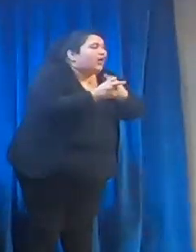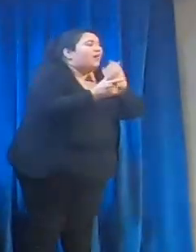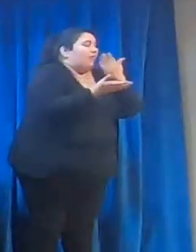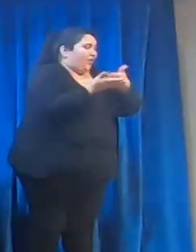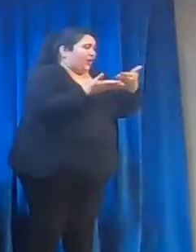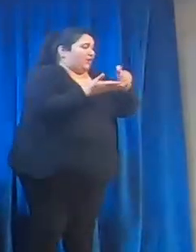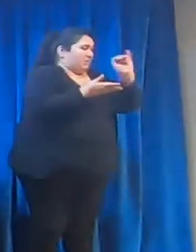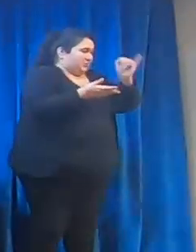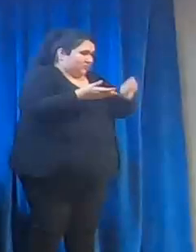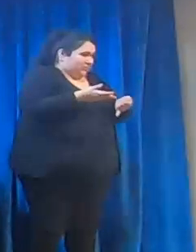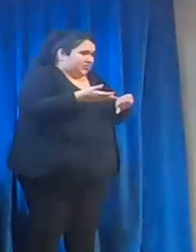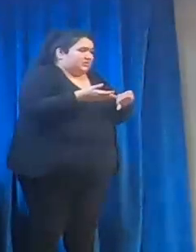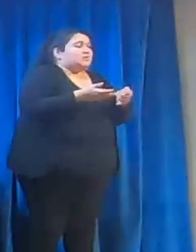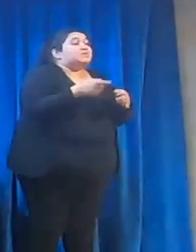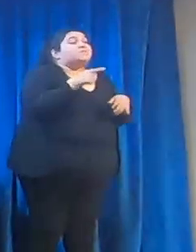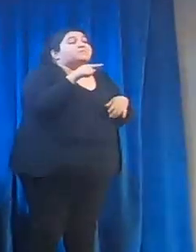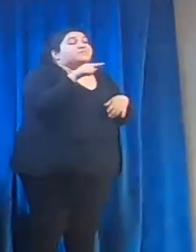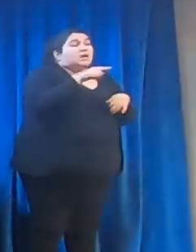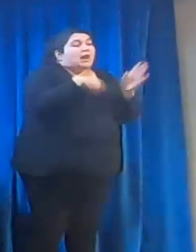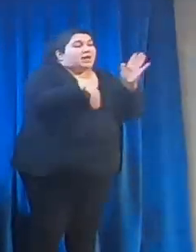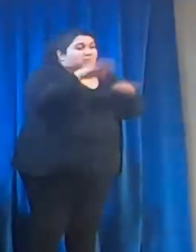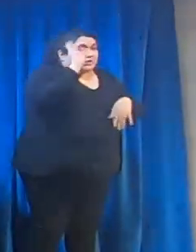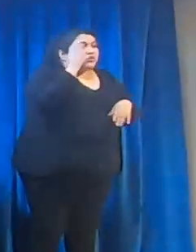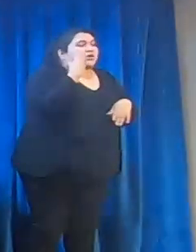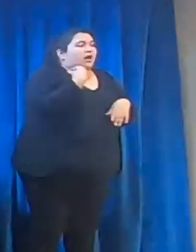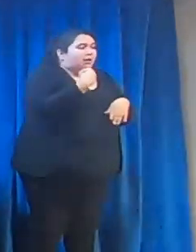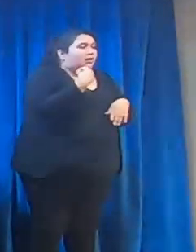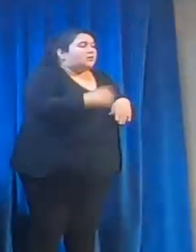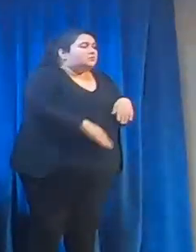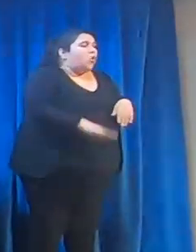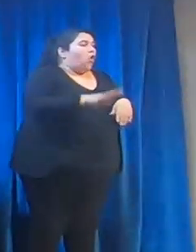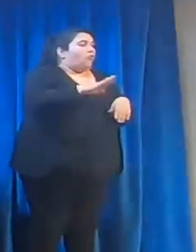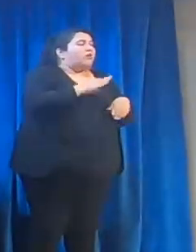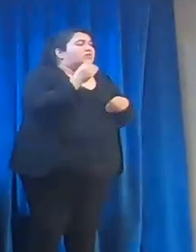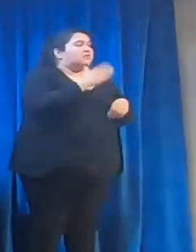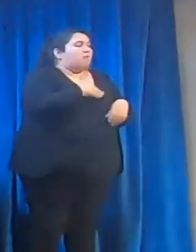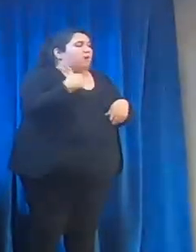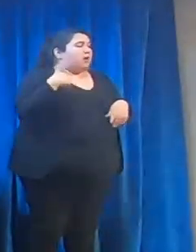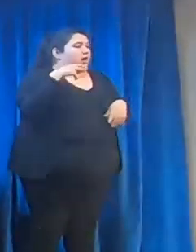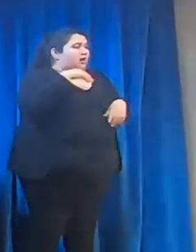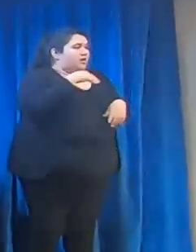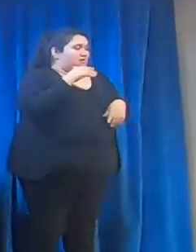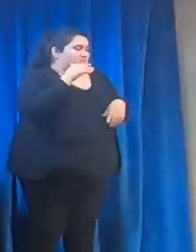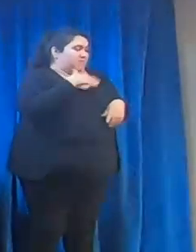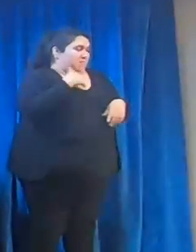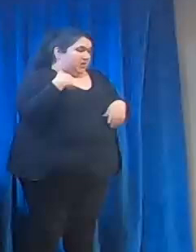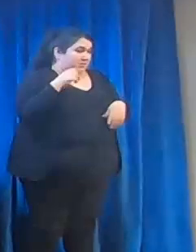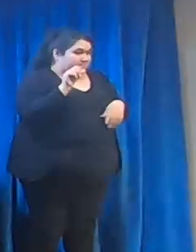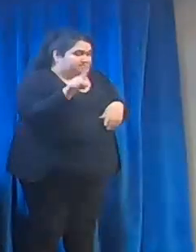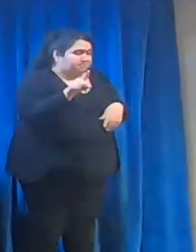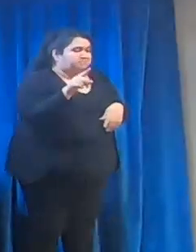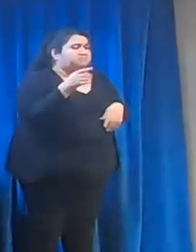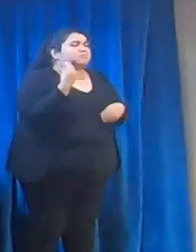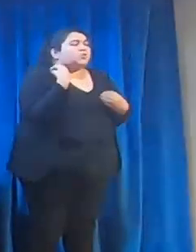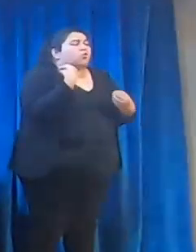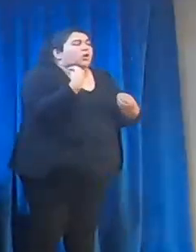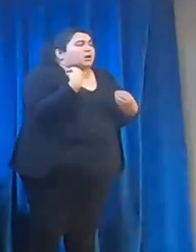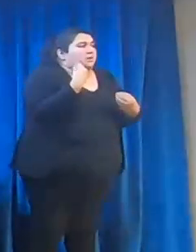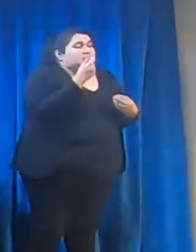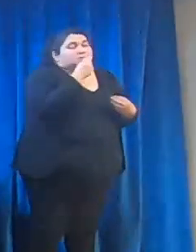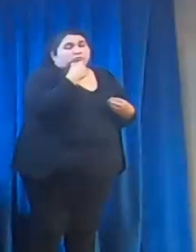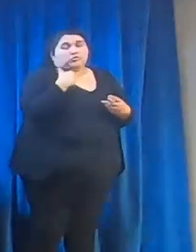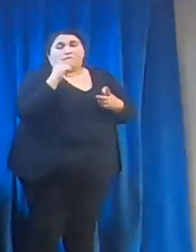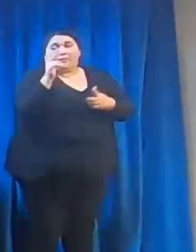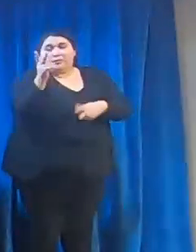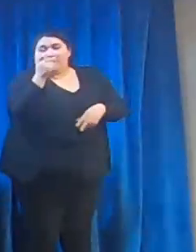está construyendo en mayor cantidad el bullying es la ofensa de las madres, ¿no? Entonces, puede pasar que yo te haya prometido a